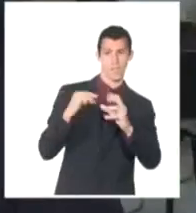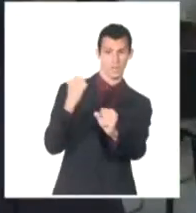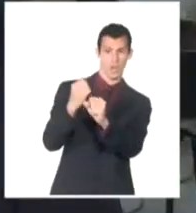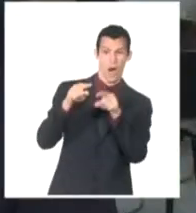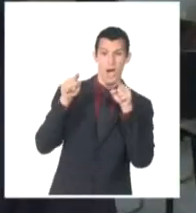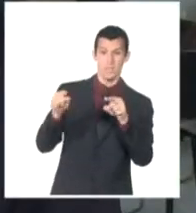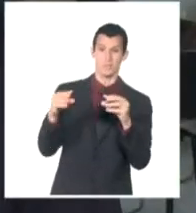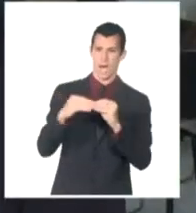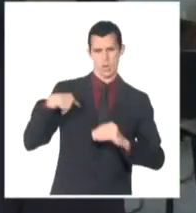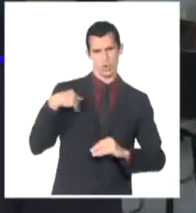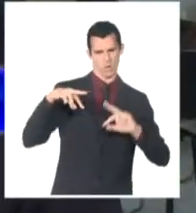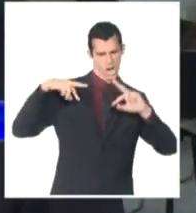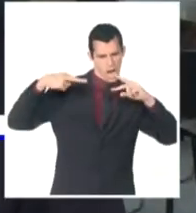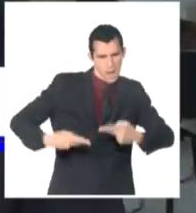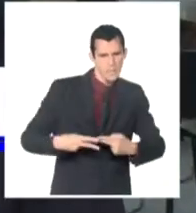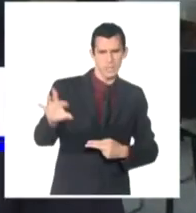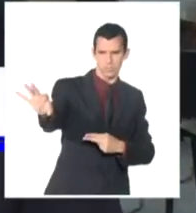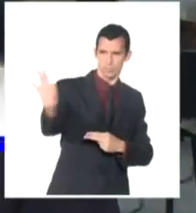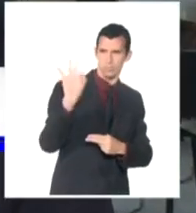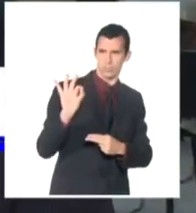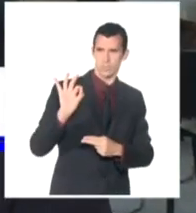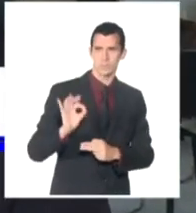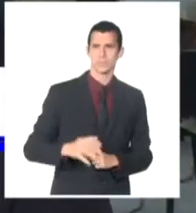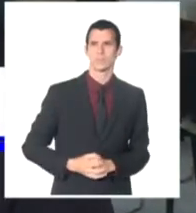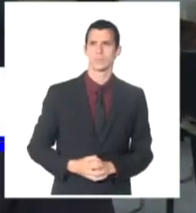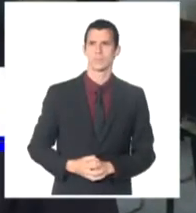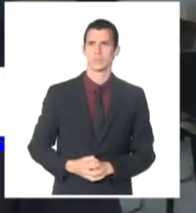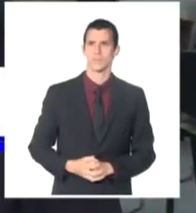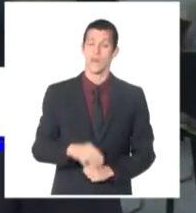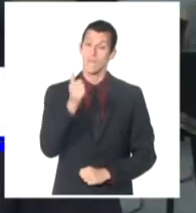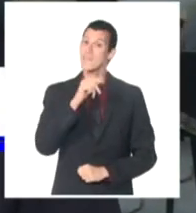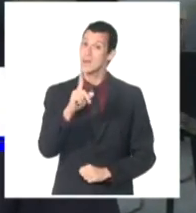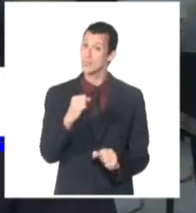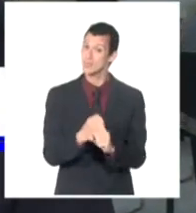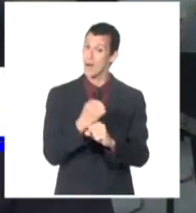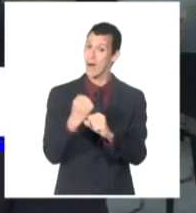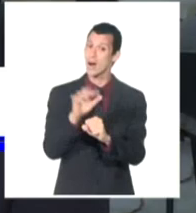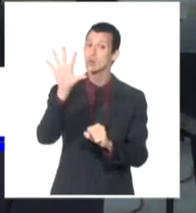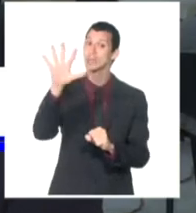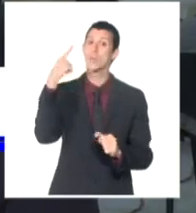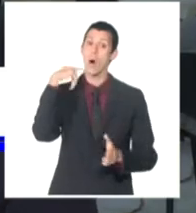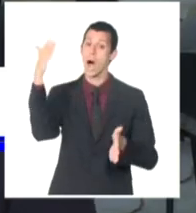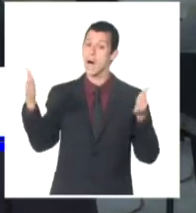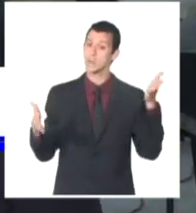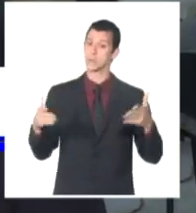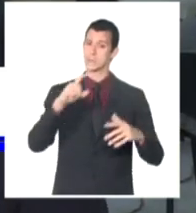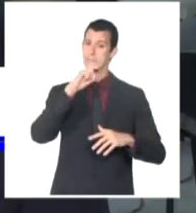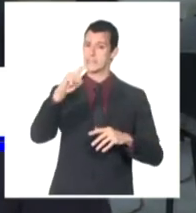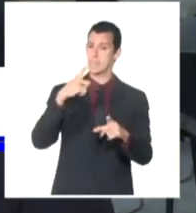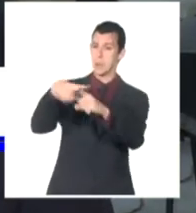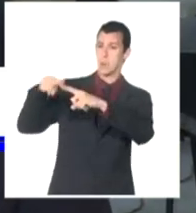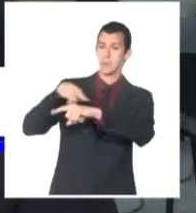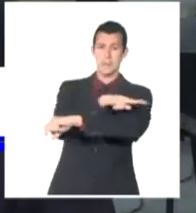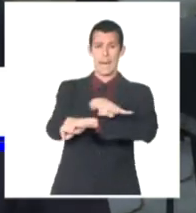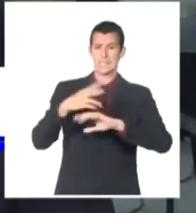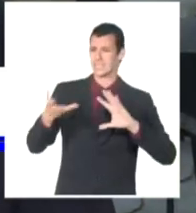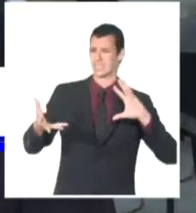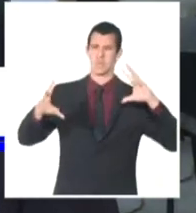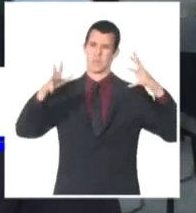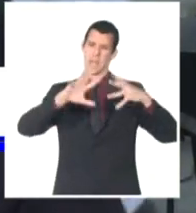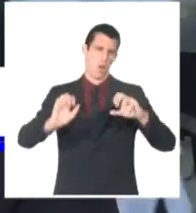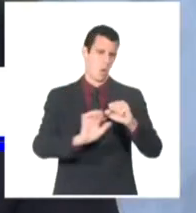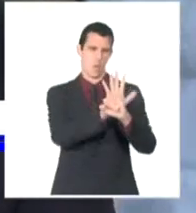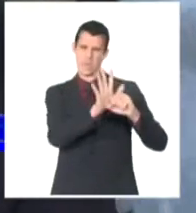unidad. Han sido 5 años duros debido también al contexto internacional en que nos estamos desenvolviendo, pero en cada uno de los problemas que hemos tenido en el país, ellos han estado al